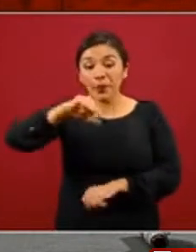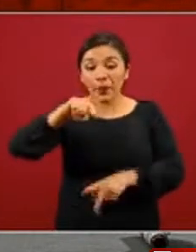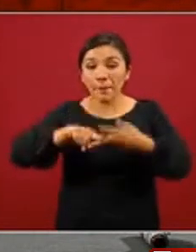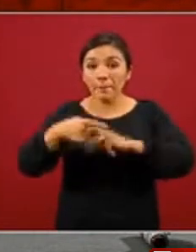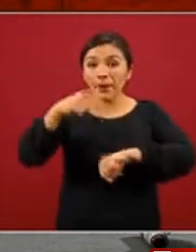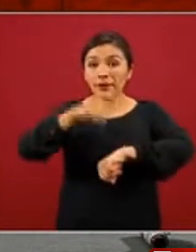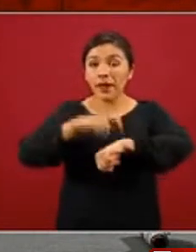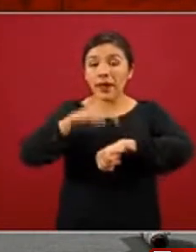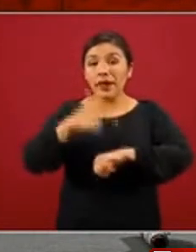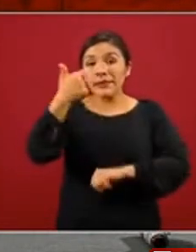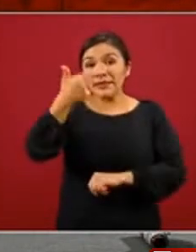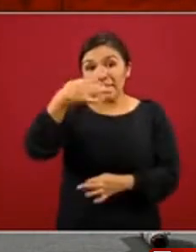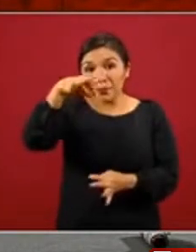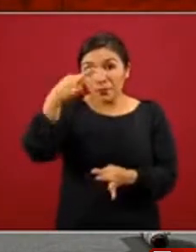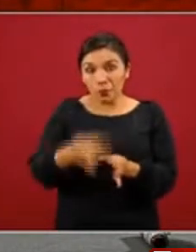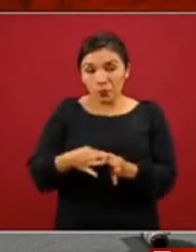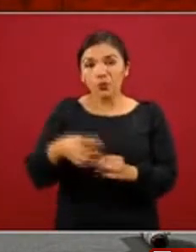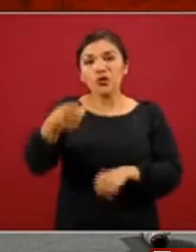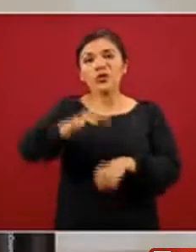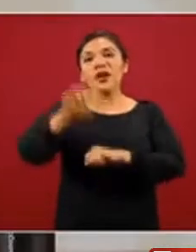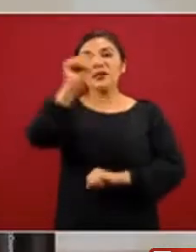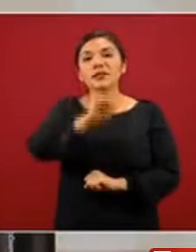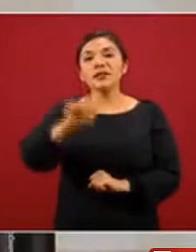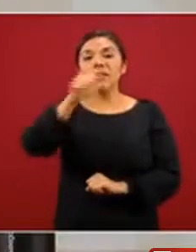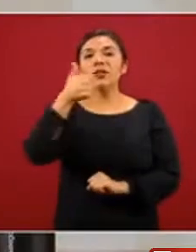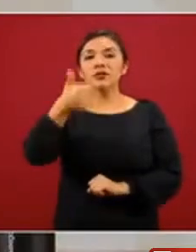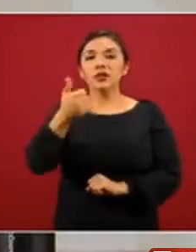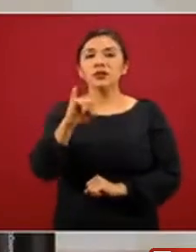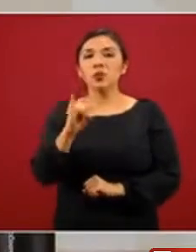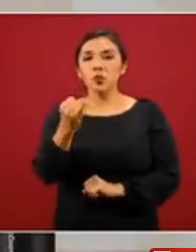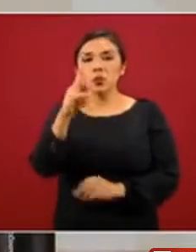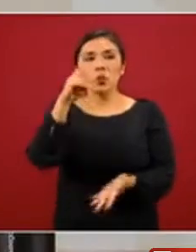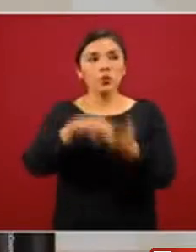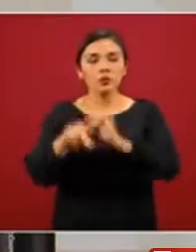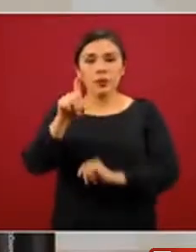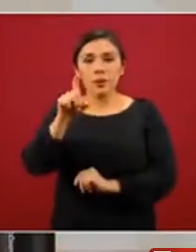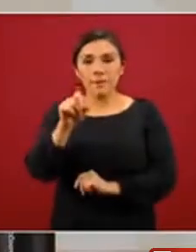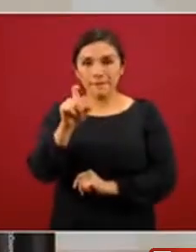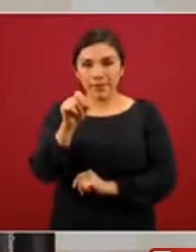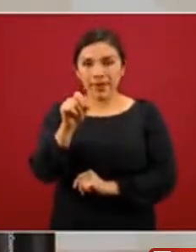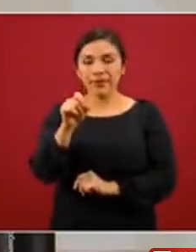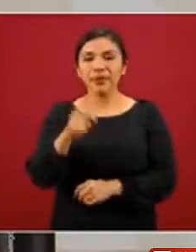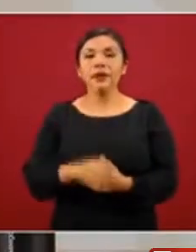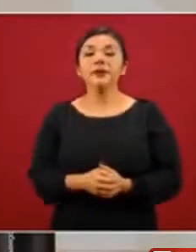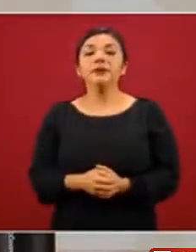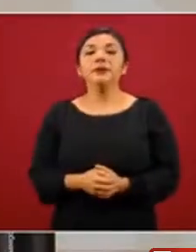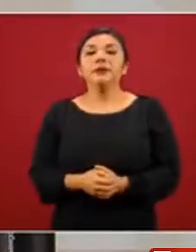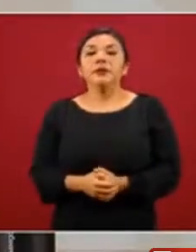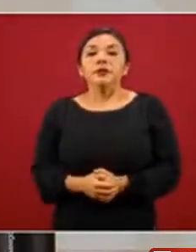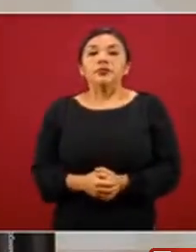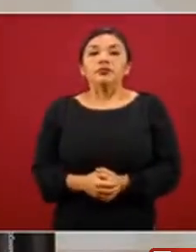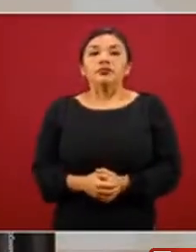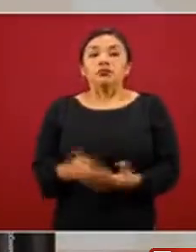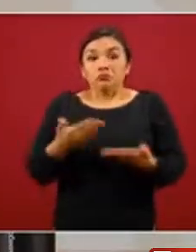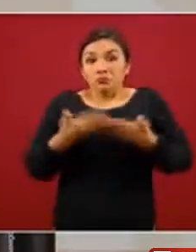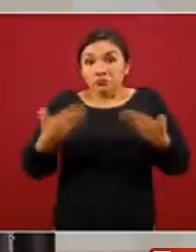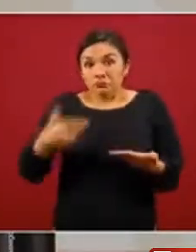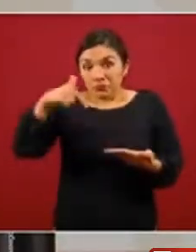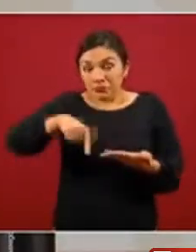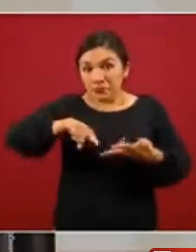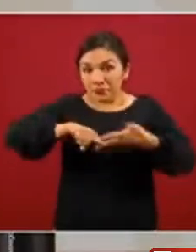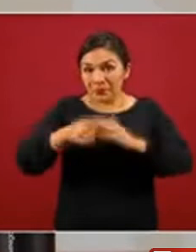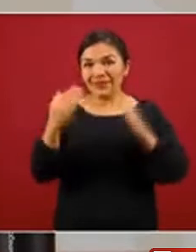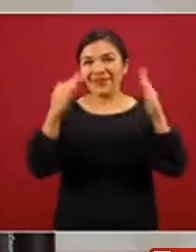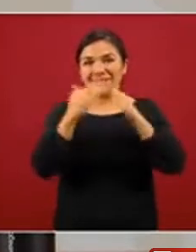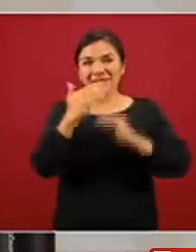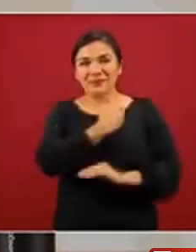horas en punto del sábado 6 de junio de 2020. Vamos a iniciar aquí en Palacio